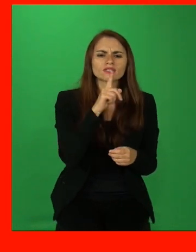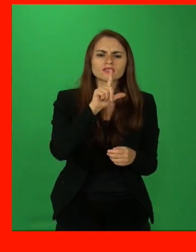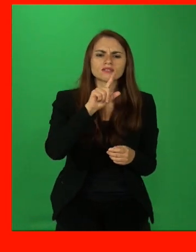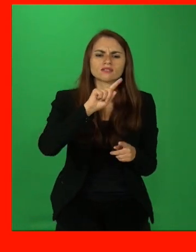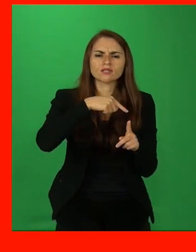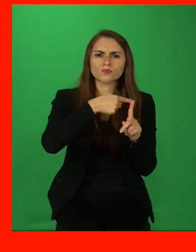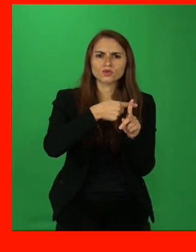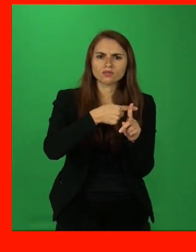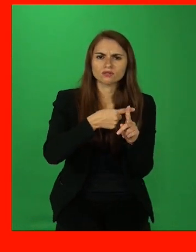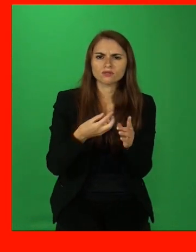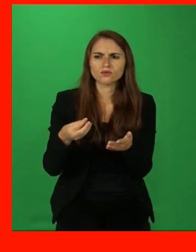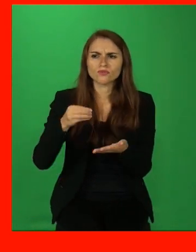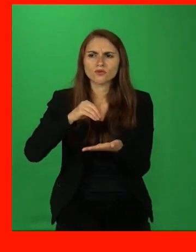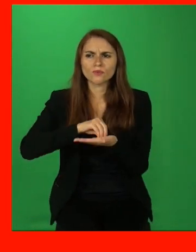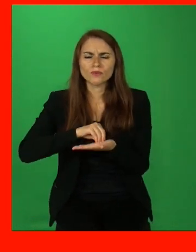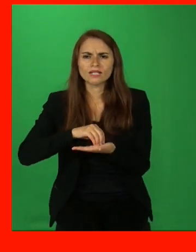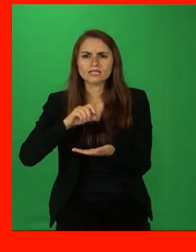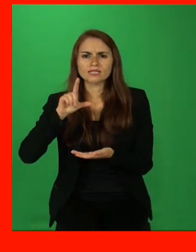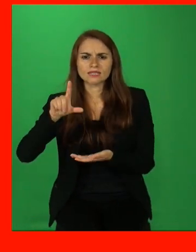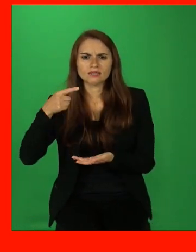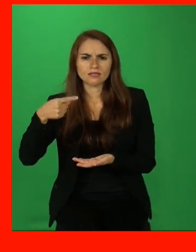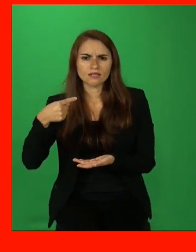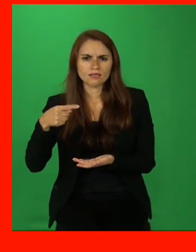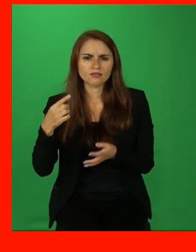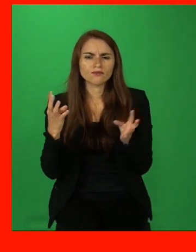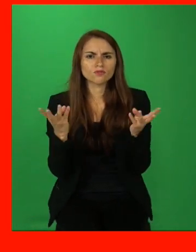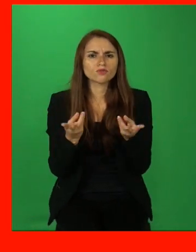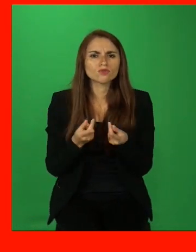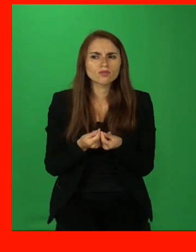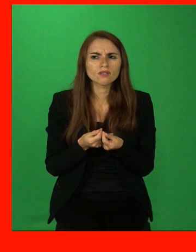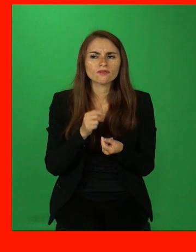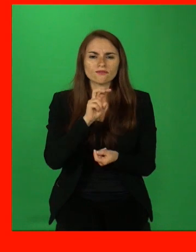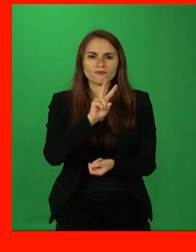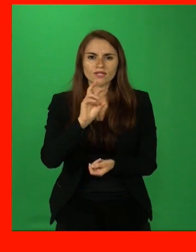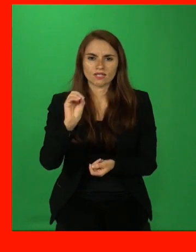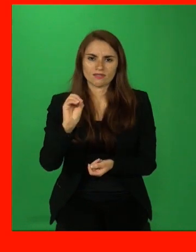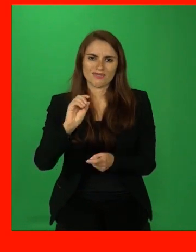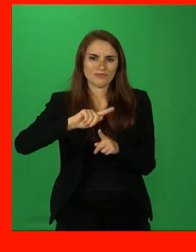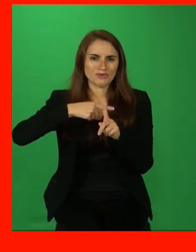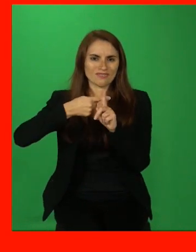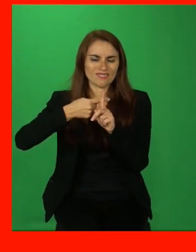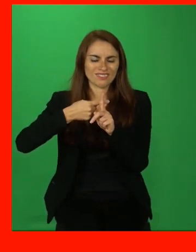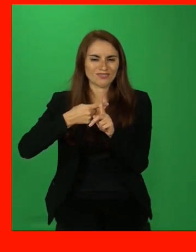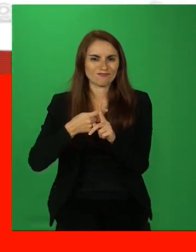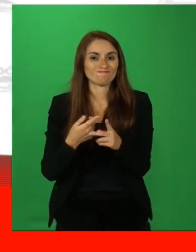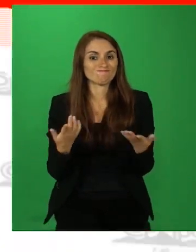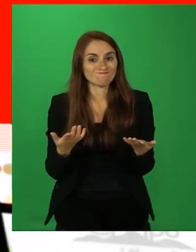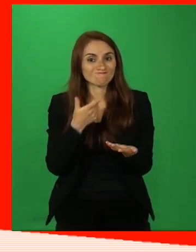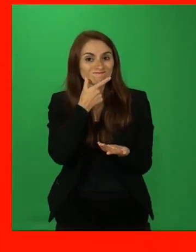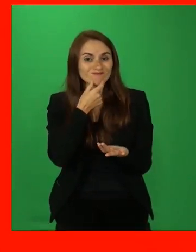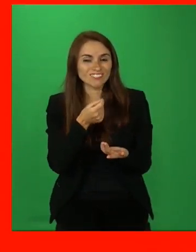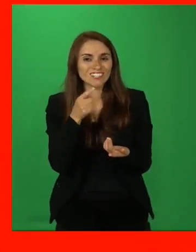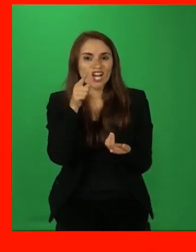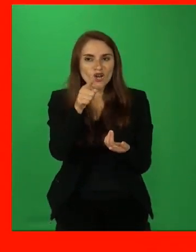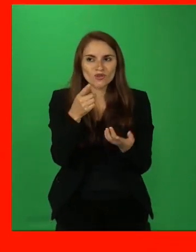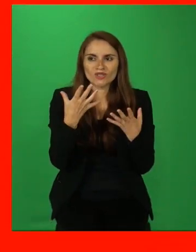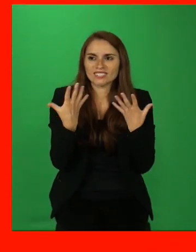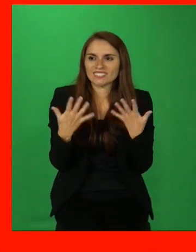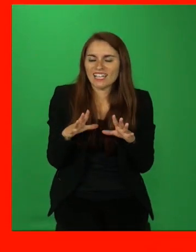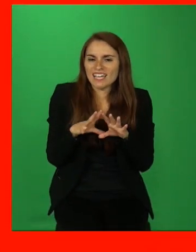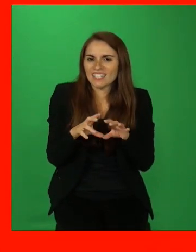positivos 7 negativos muy bien 20 muy fácil ahora ya estás listo para